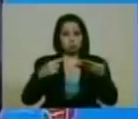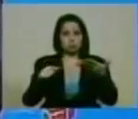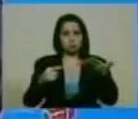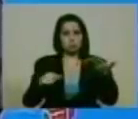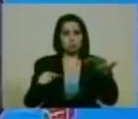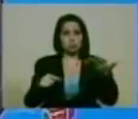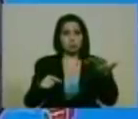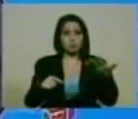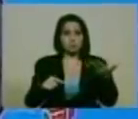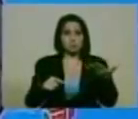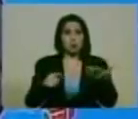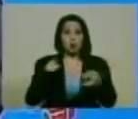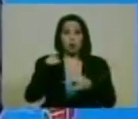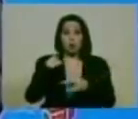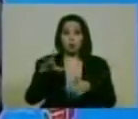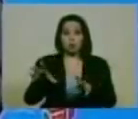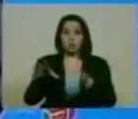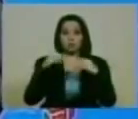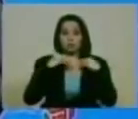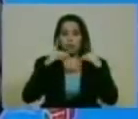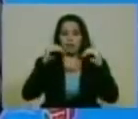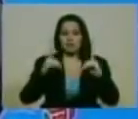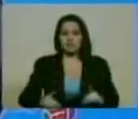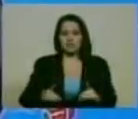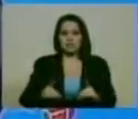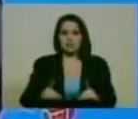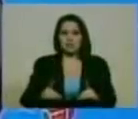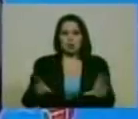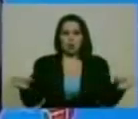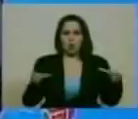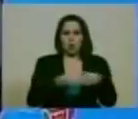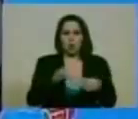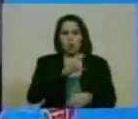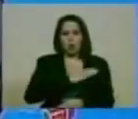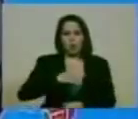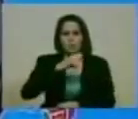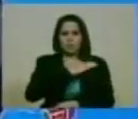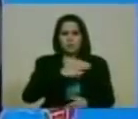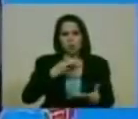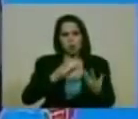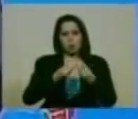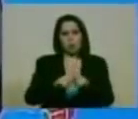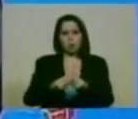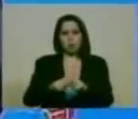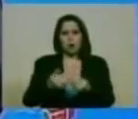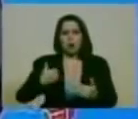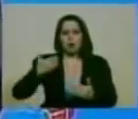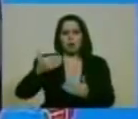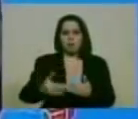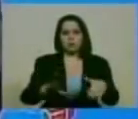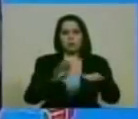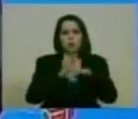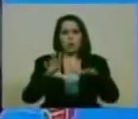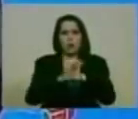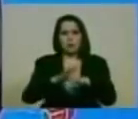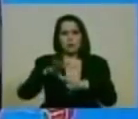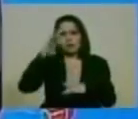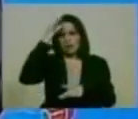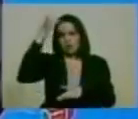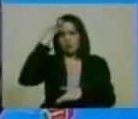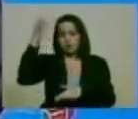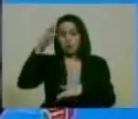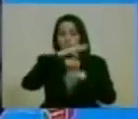elijan ustedes una comisión que nos acompañe el próximo martes en el Consejo de Ministros para